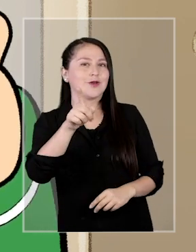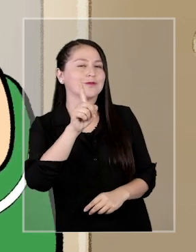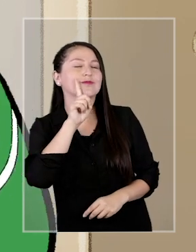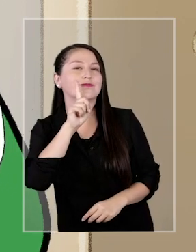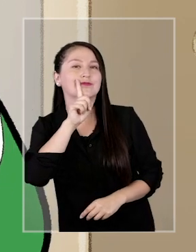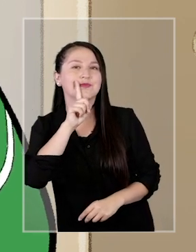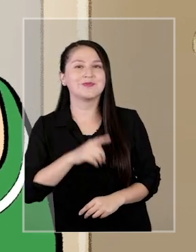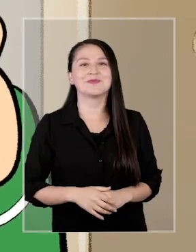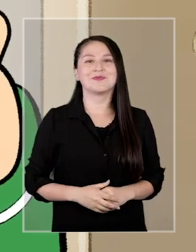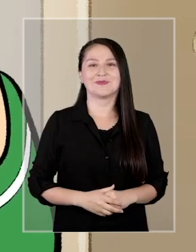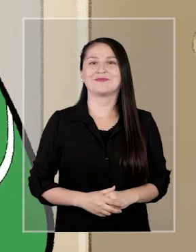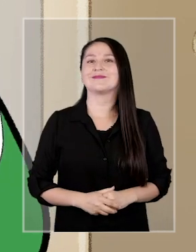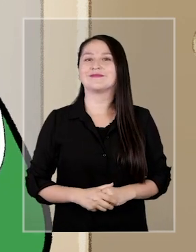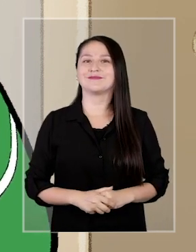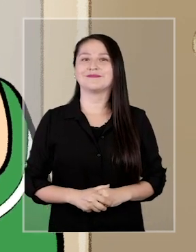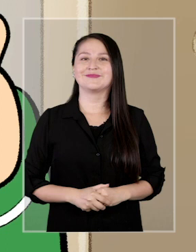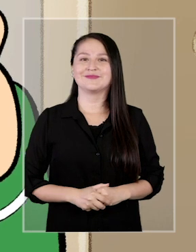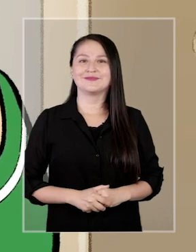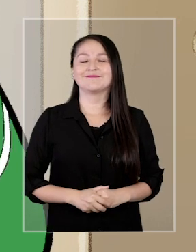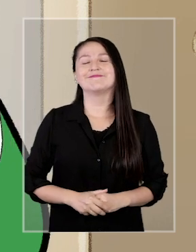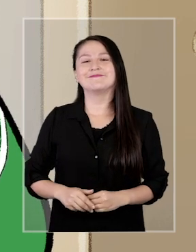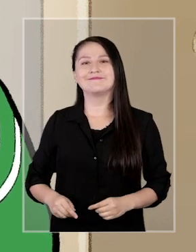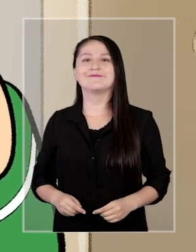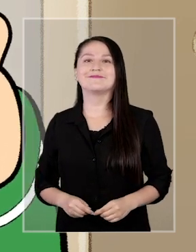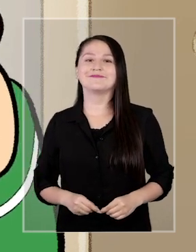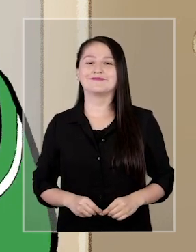ustedes pueden contar.